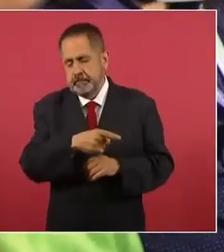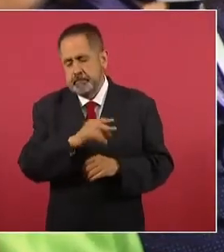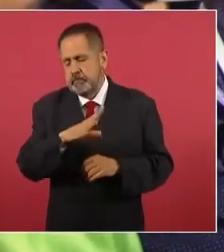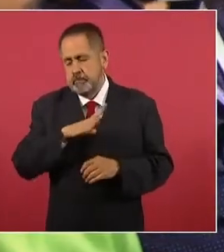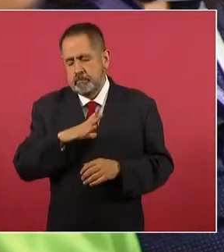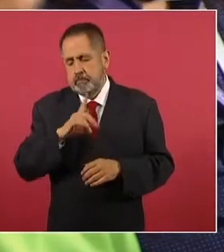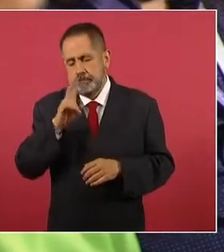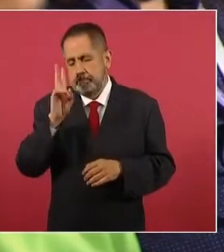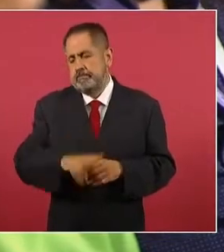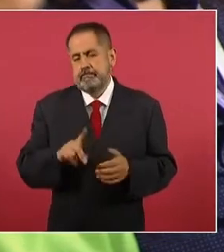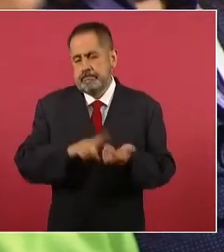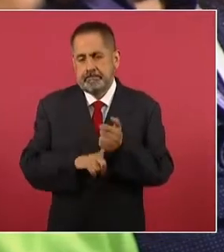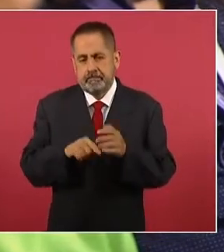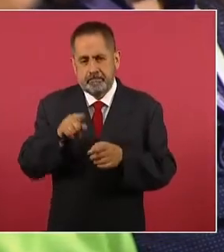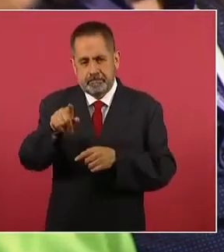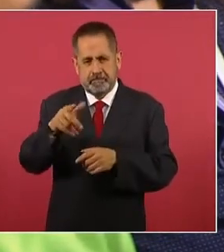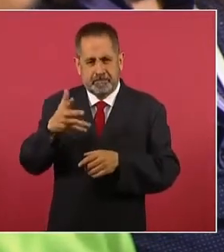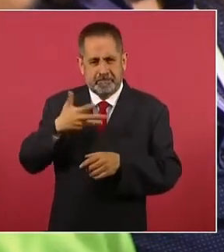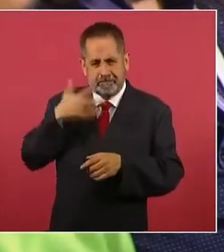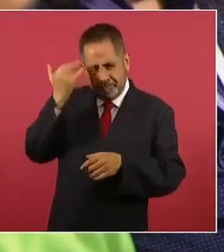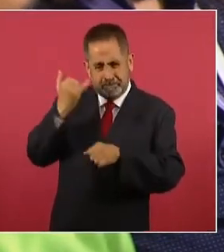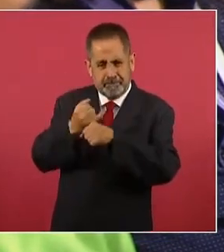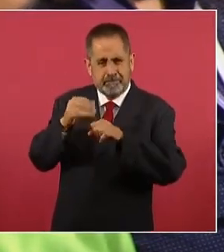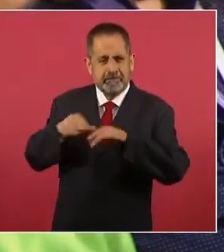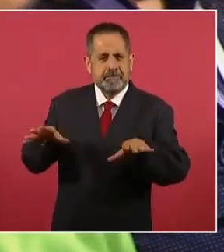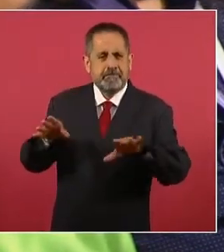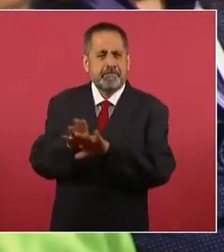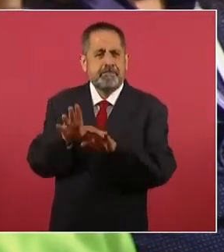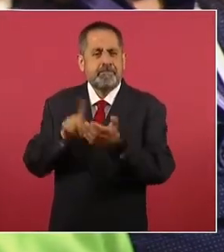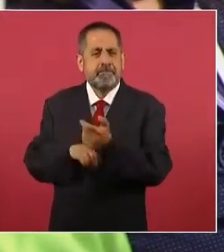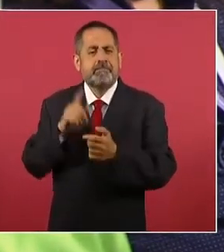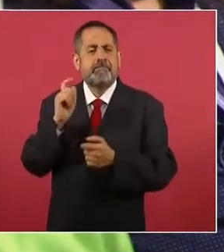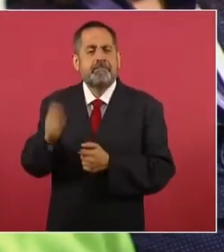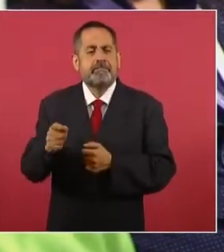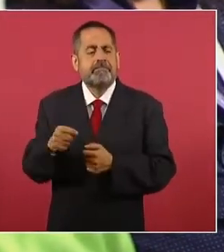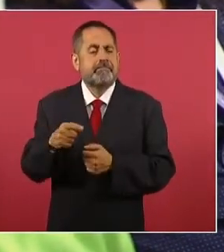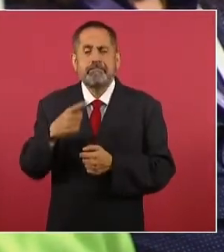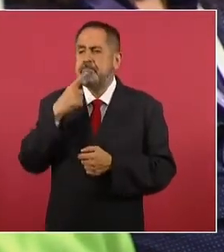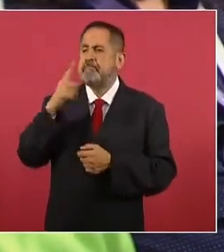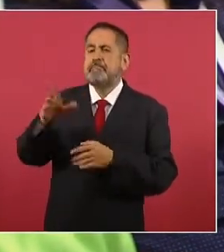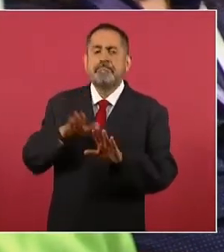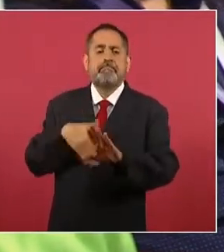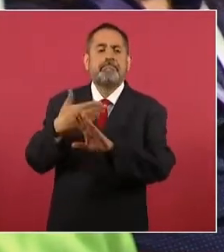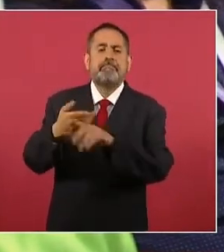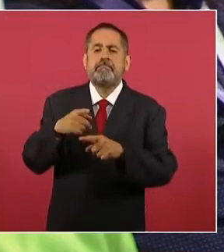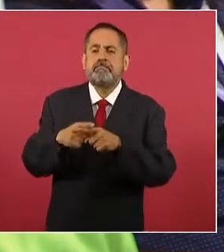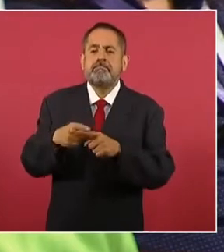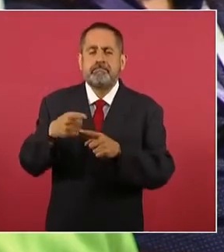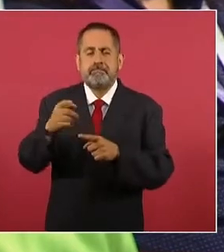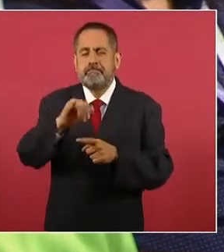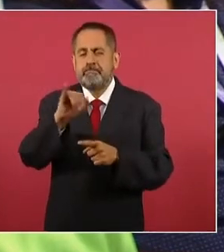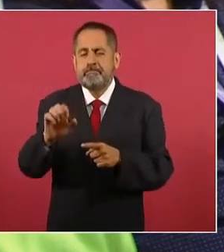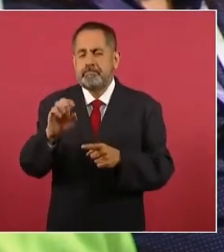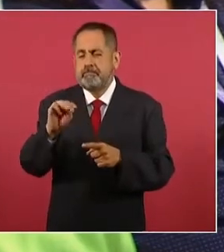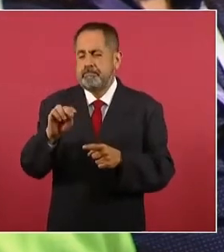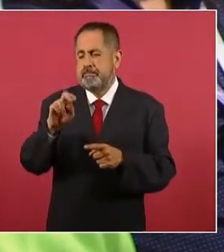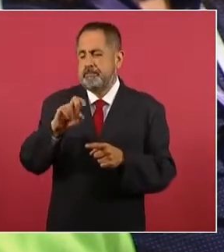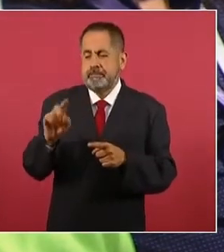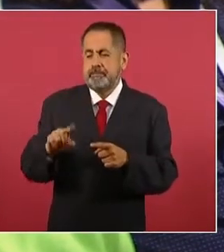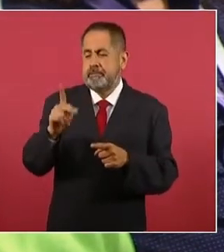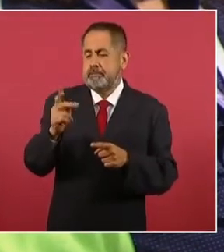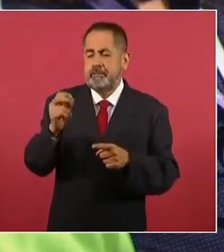¿Qué información tiene al respecto sobre la denuncia que presuntamente se presentó contra Jiménez Pons por parte de Fonatur ante